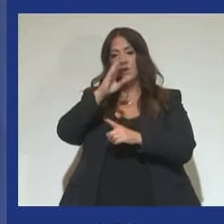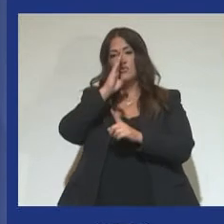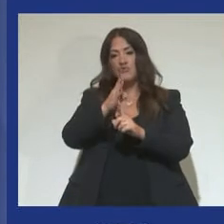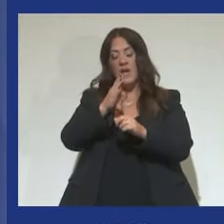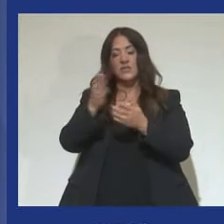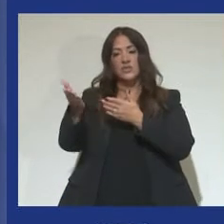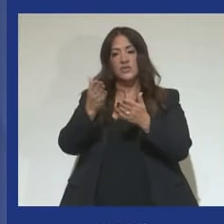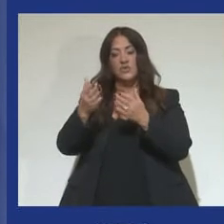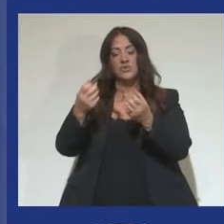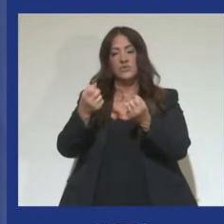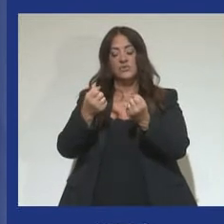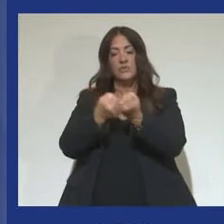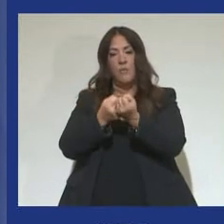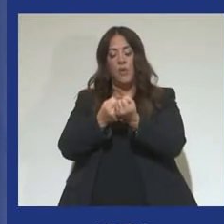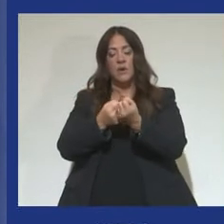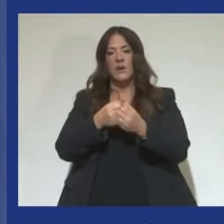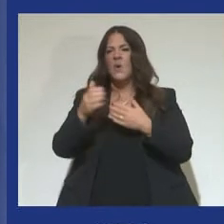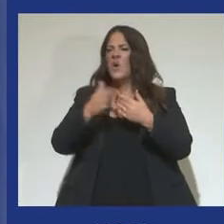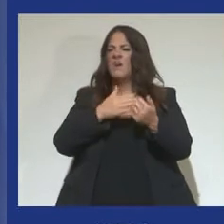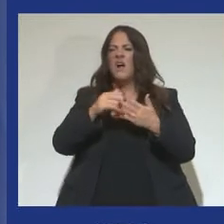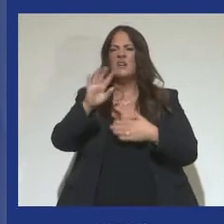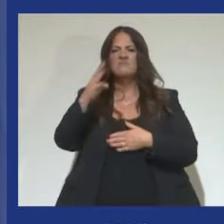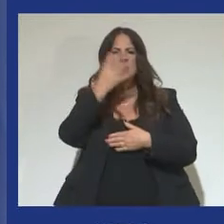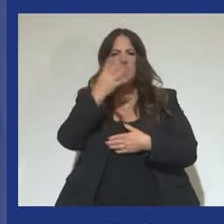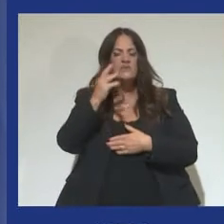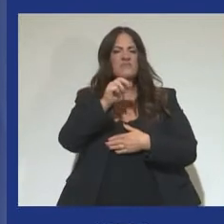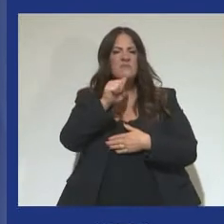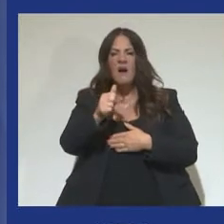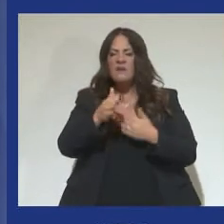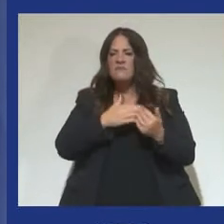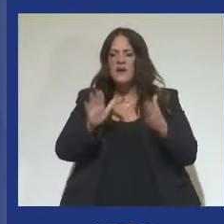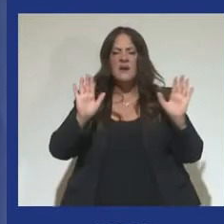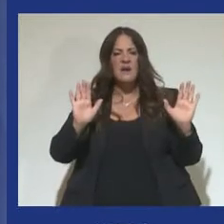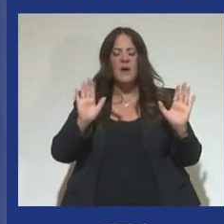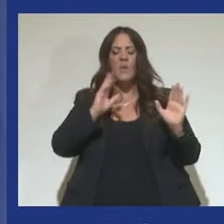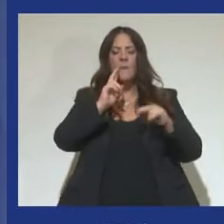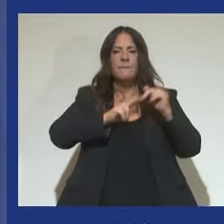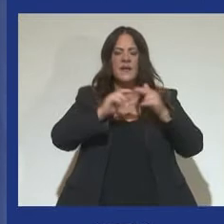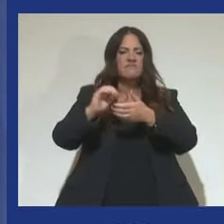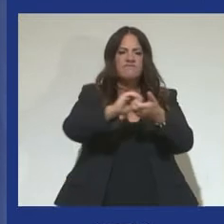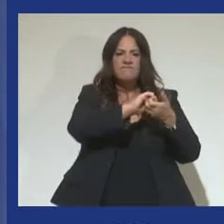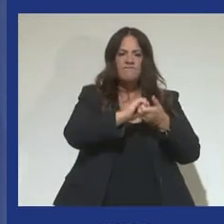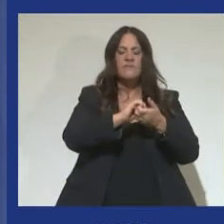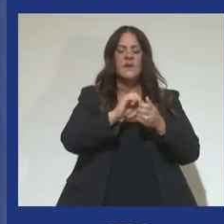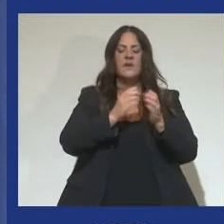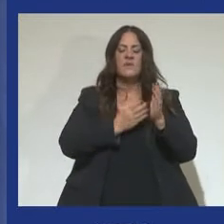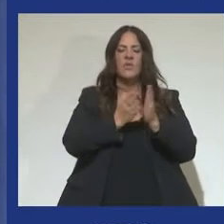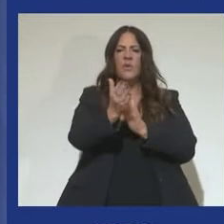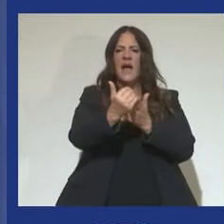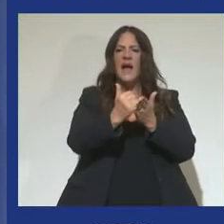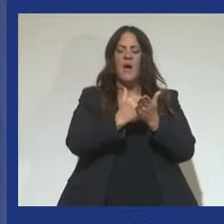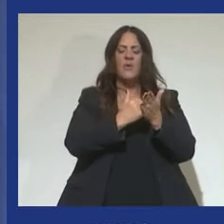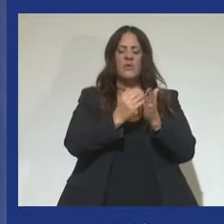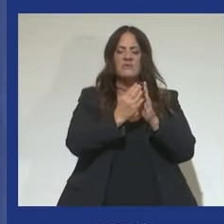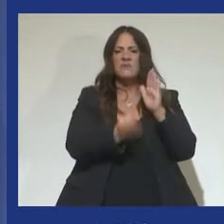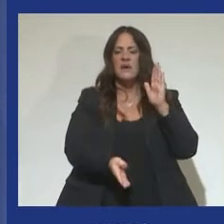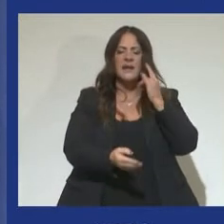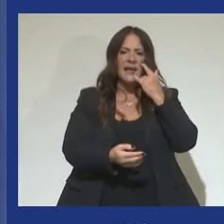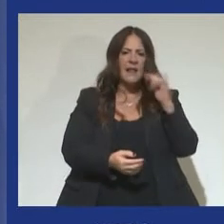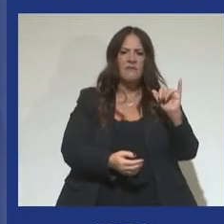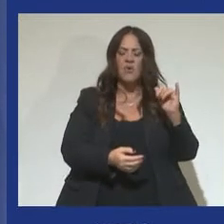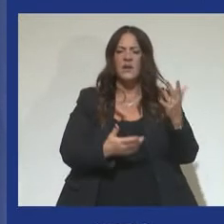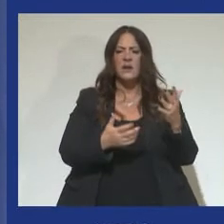apoyo a personas sin importar su estatus de inmigración y creamos un marco de colaboración a través del estado con